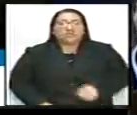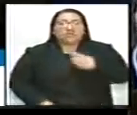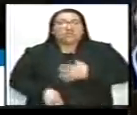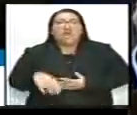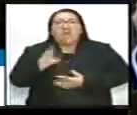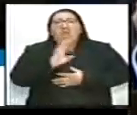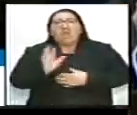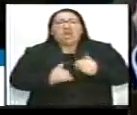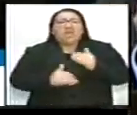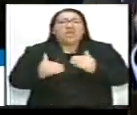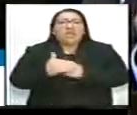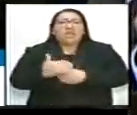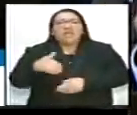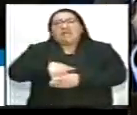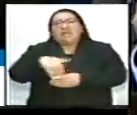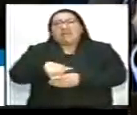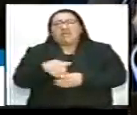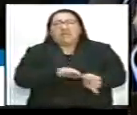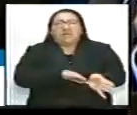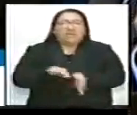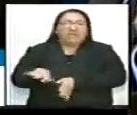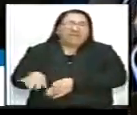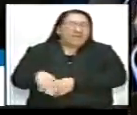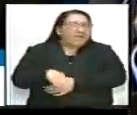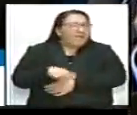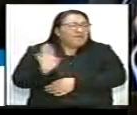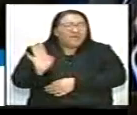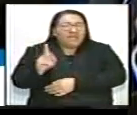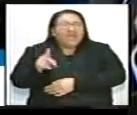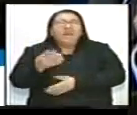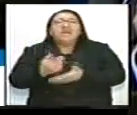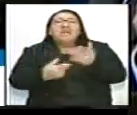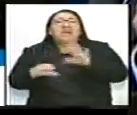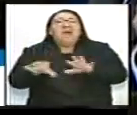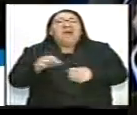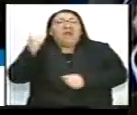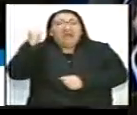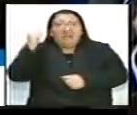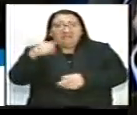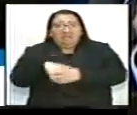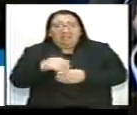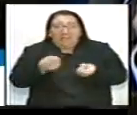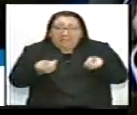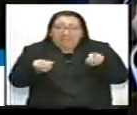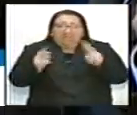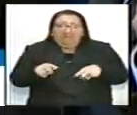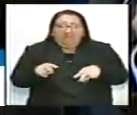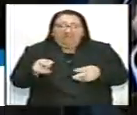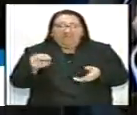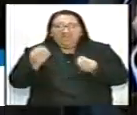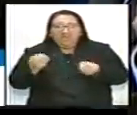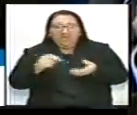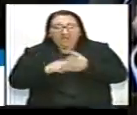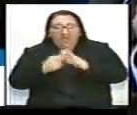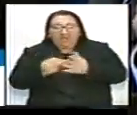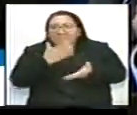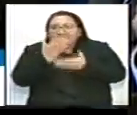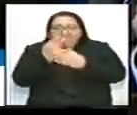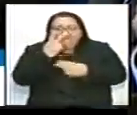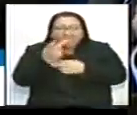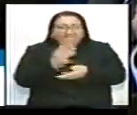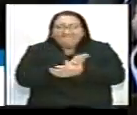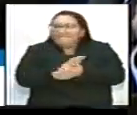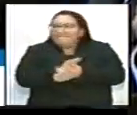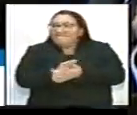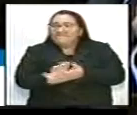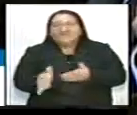de adelantar las elecciones. ¿Con eso qué se gana? Empeora la situación. No se gana nada.